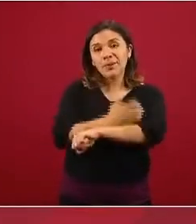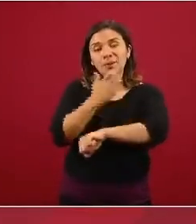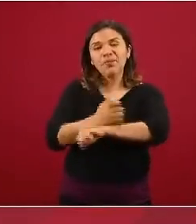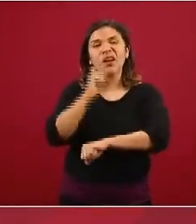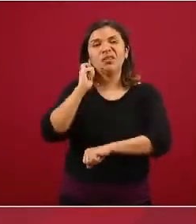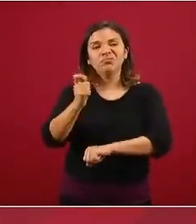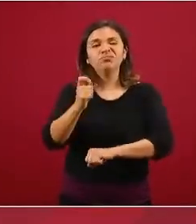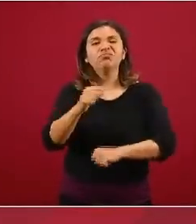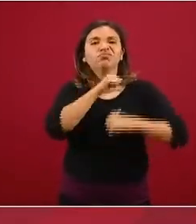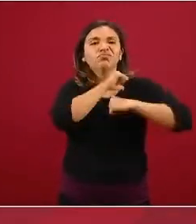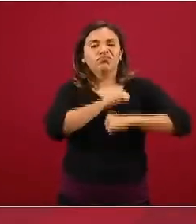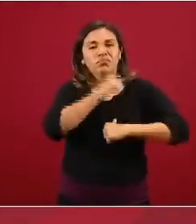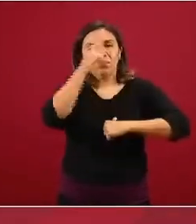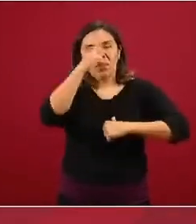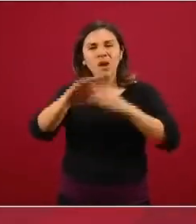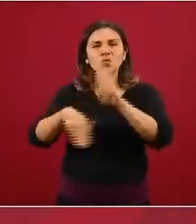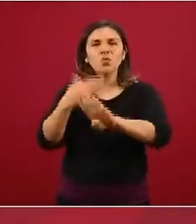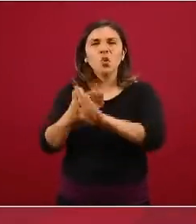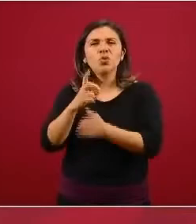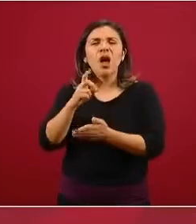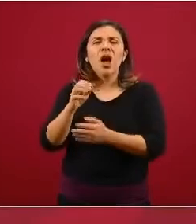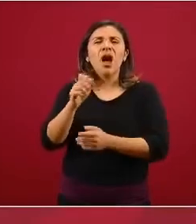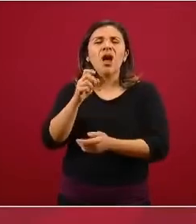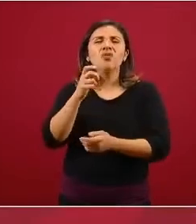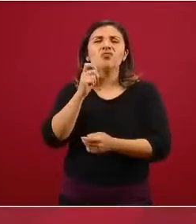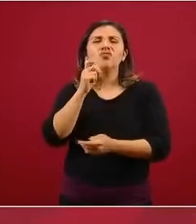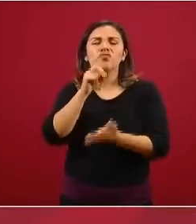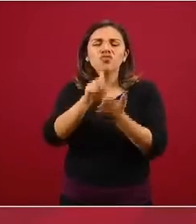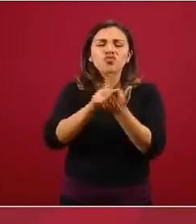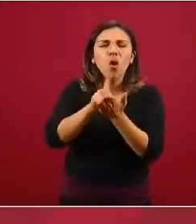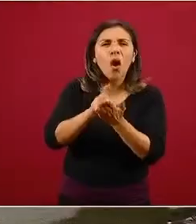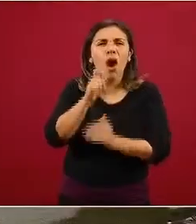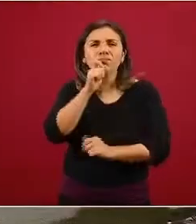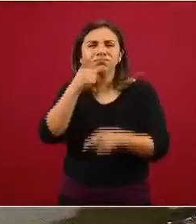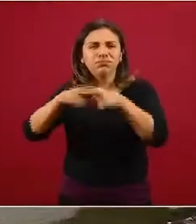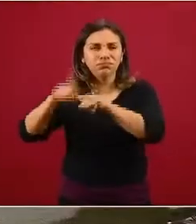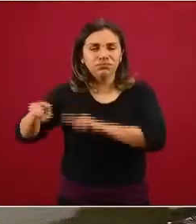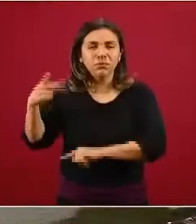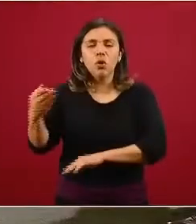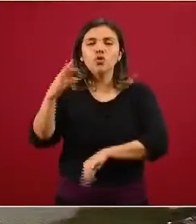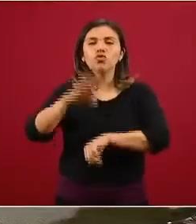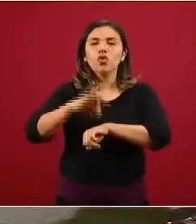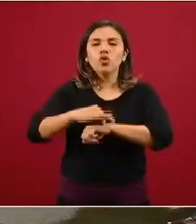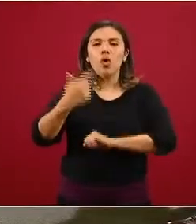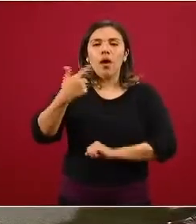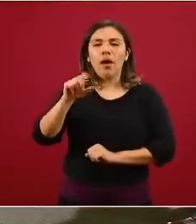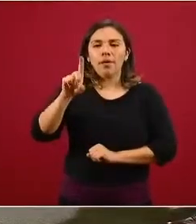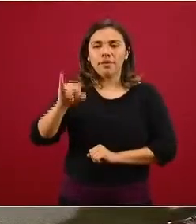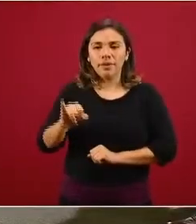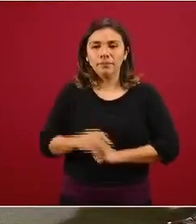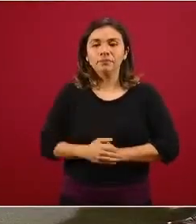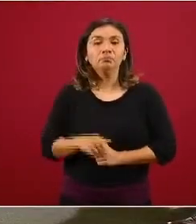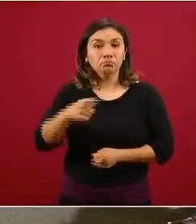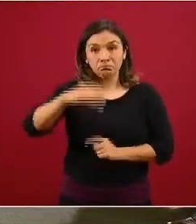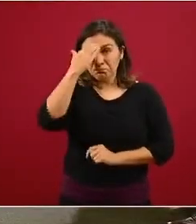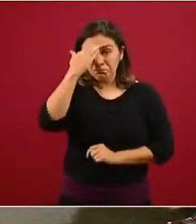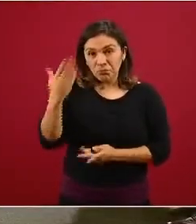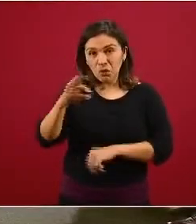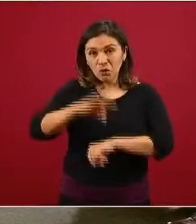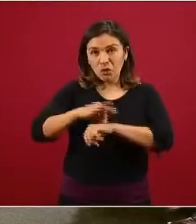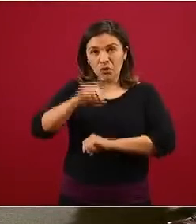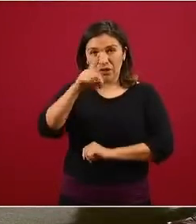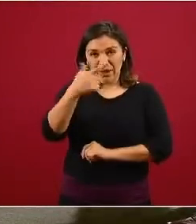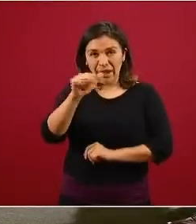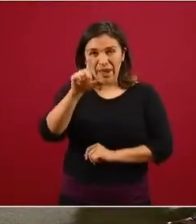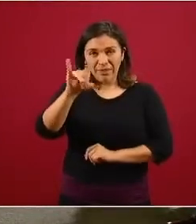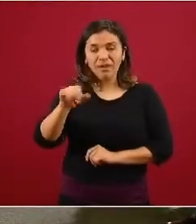el Comisionado Nacional contra las Adicciones, el doctor Gadi Sabiki Sirot. Bienvenido, Gadi. Como ustedes conocen, el doctor Gadi